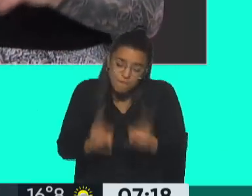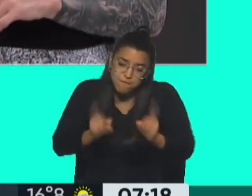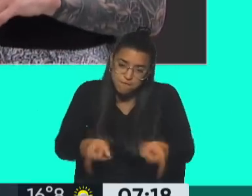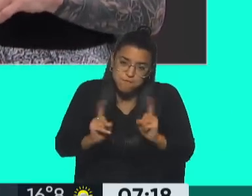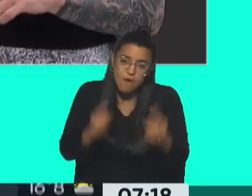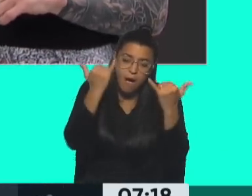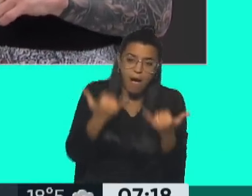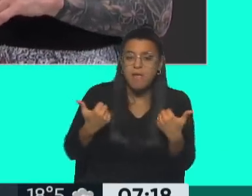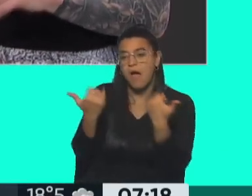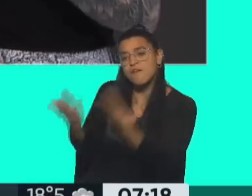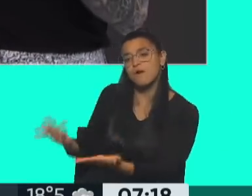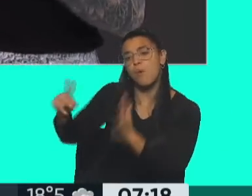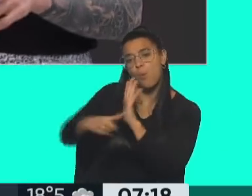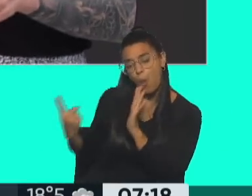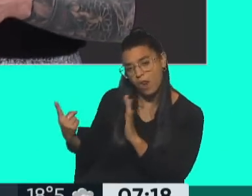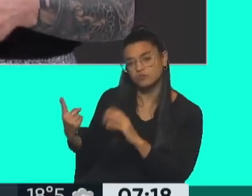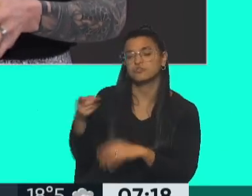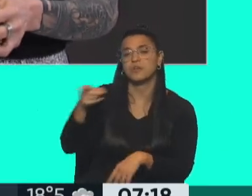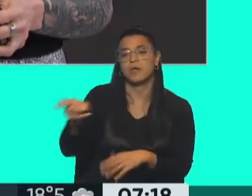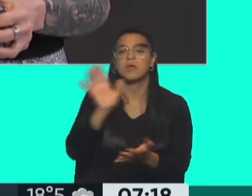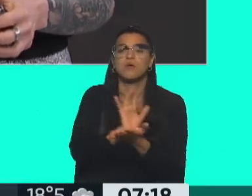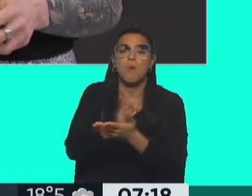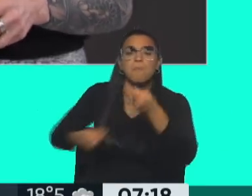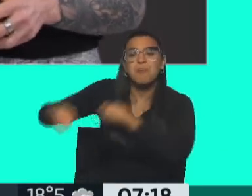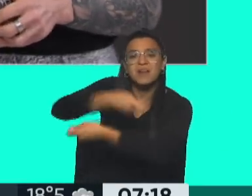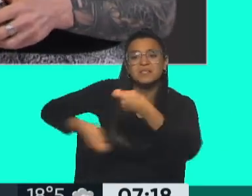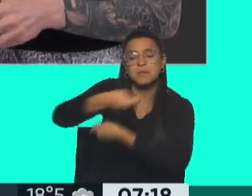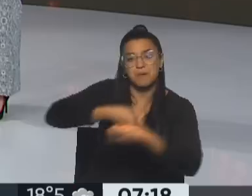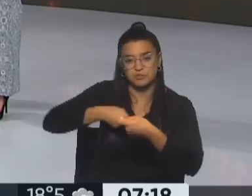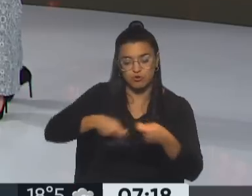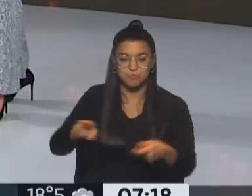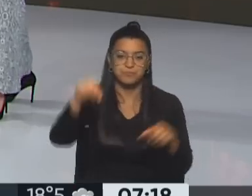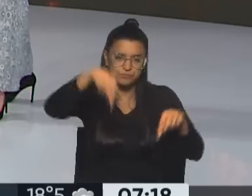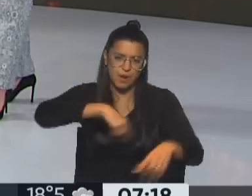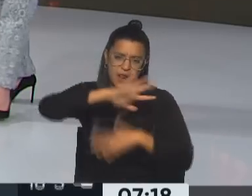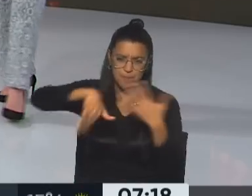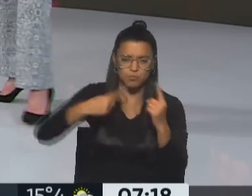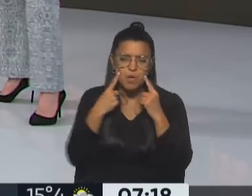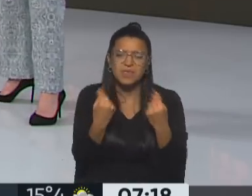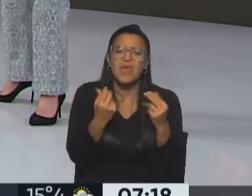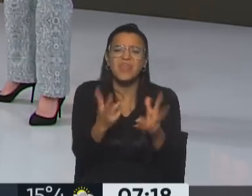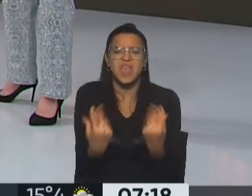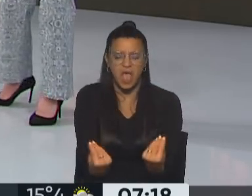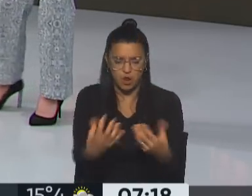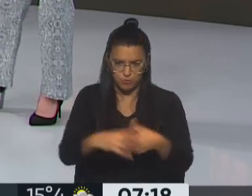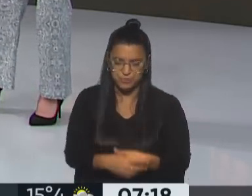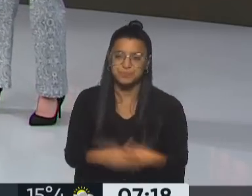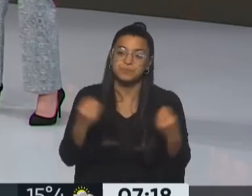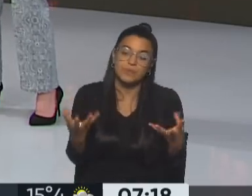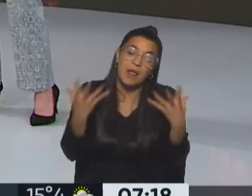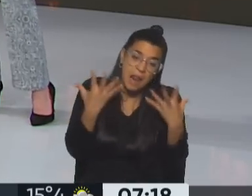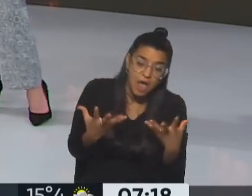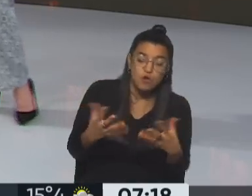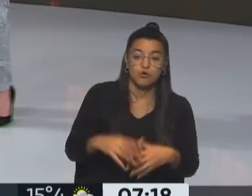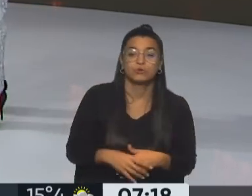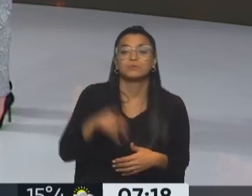que benefició a la ciudad de Buenos Aires la Corte con la coparticipación federal. Bien, tenemos repercusiones. Tenemos repercusiones, claro, porque bueno,